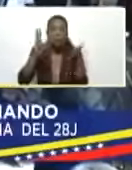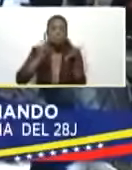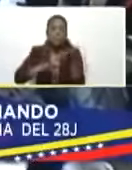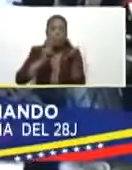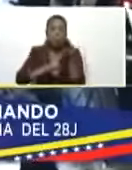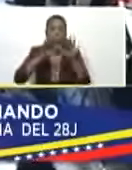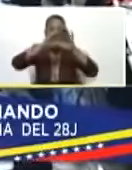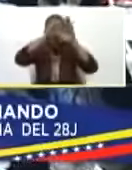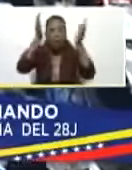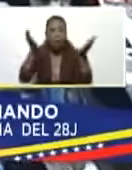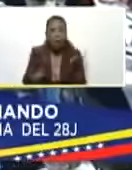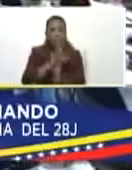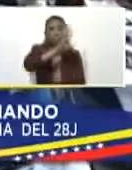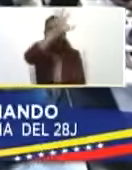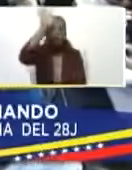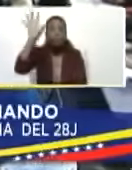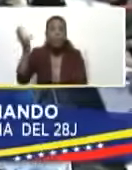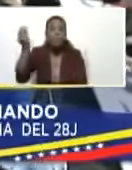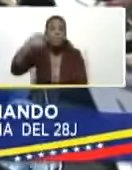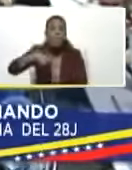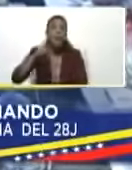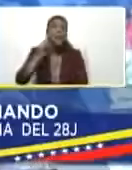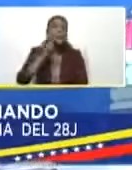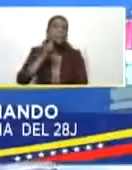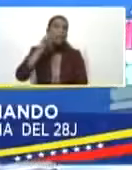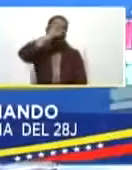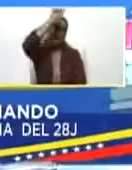el mundo, que es donde más se miente.